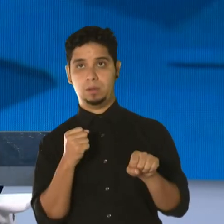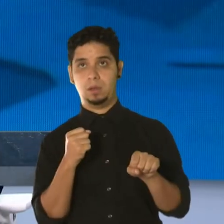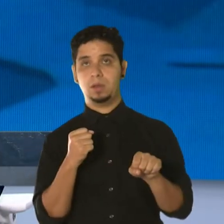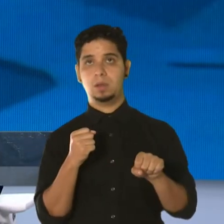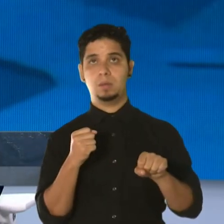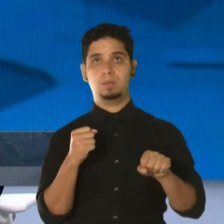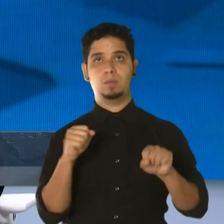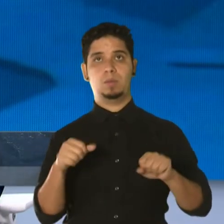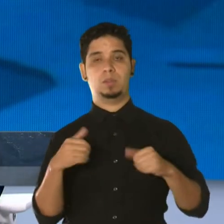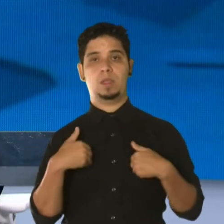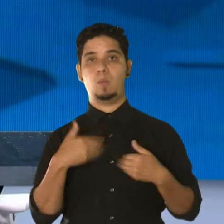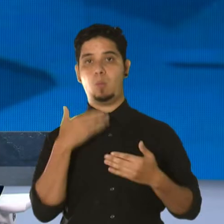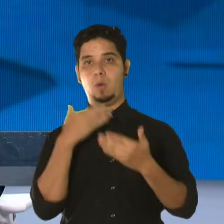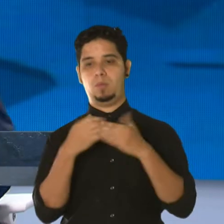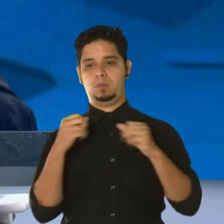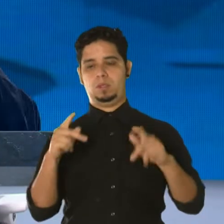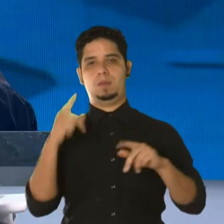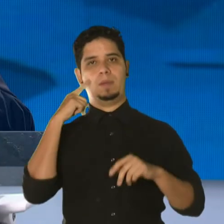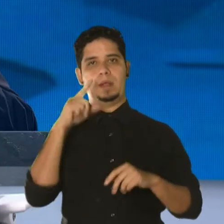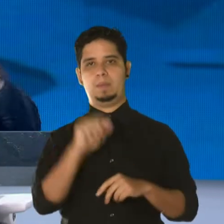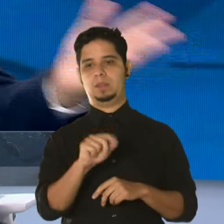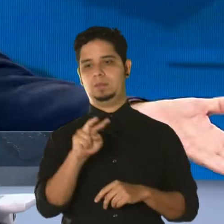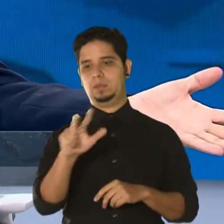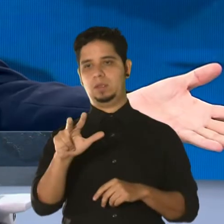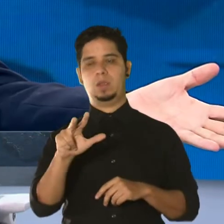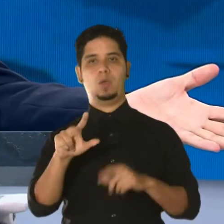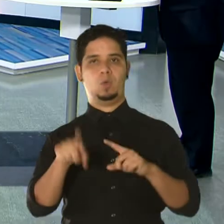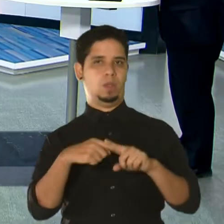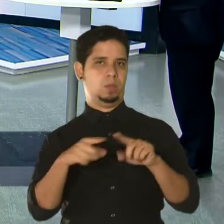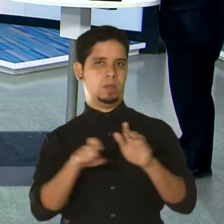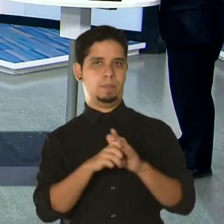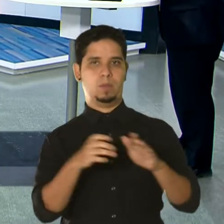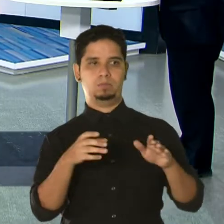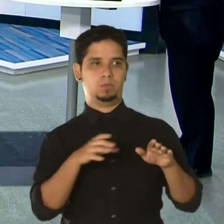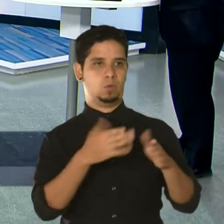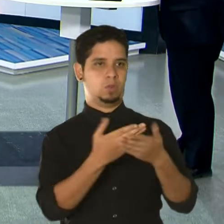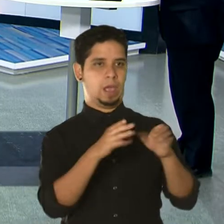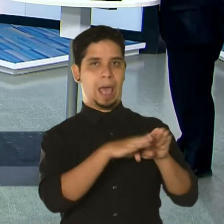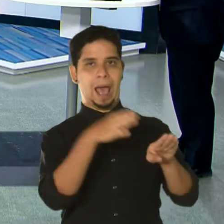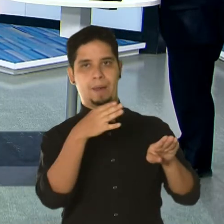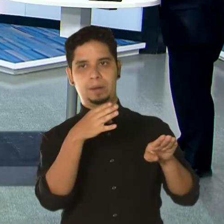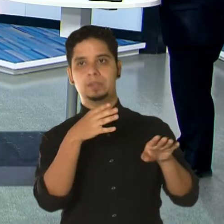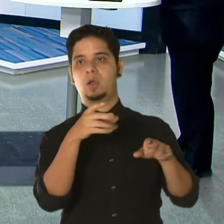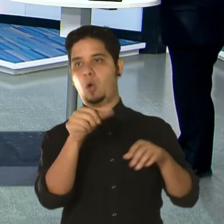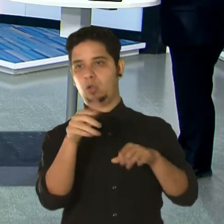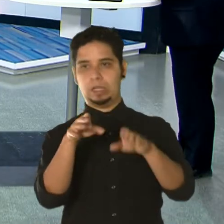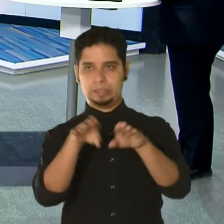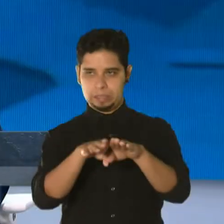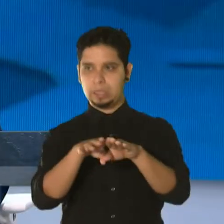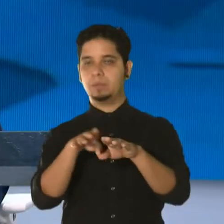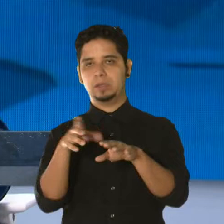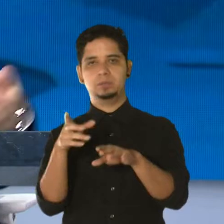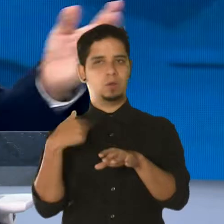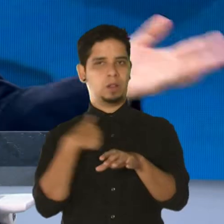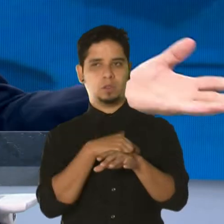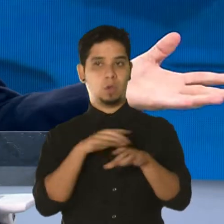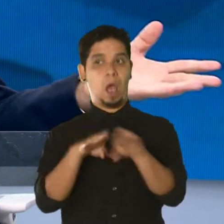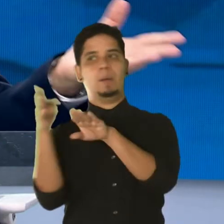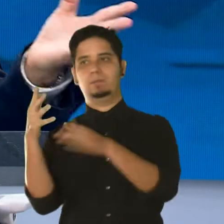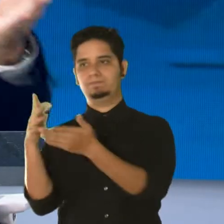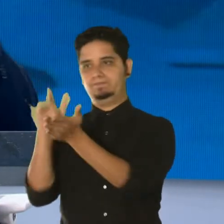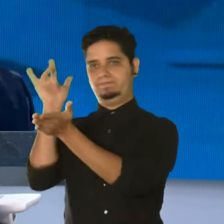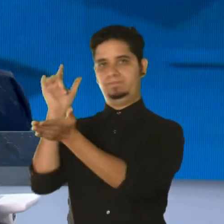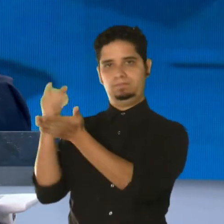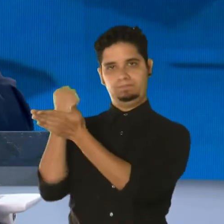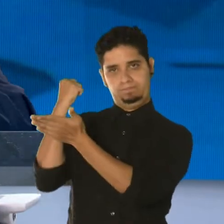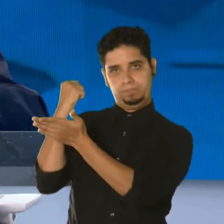oportunidades para el 2023. Cuando se cierra una puerta, se abre otra. Claro. Y ese es el asunto de cómo poder hacerlo. Y lo que hablamos